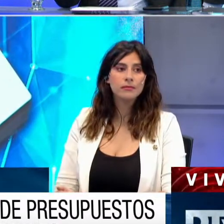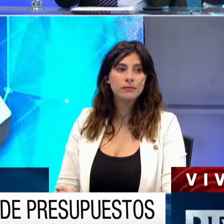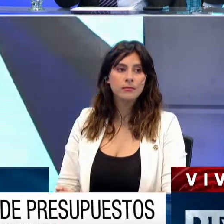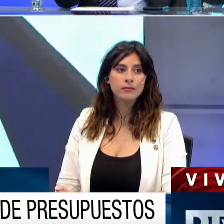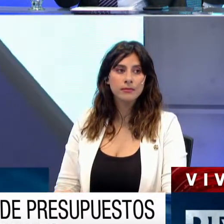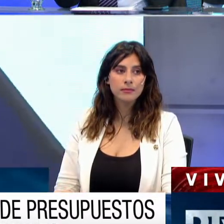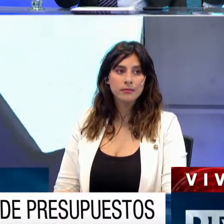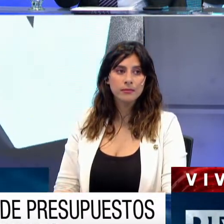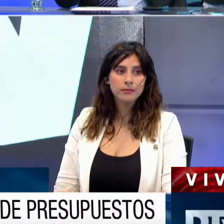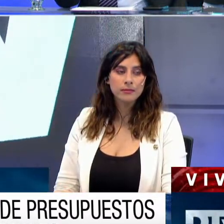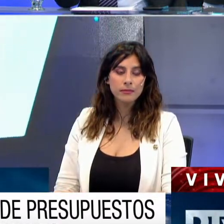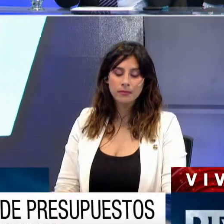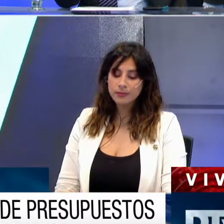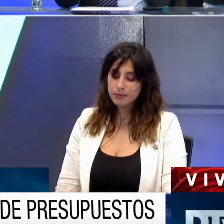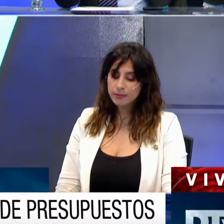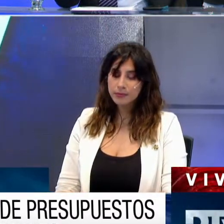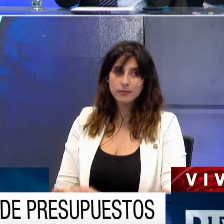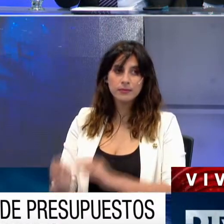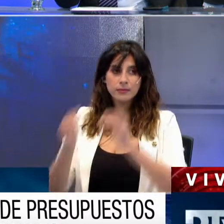haber seguramente un